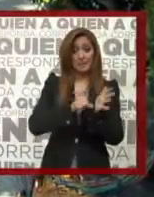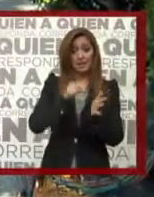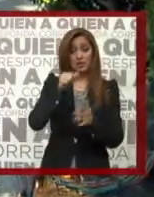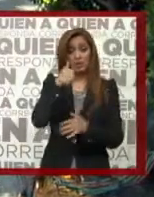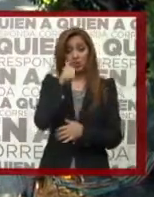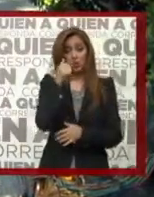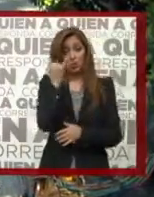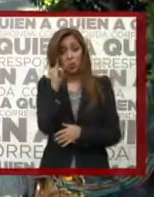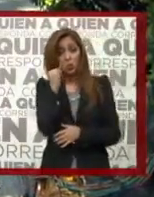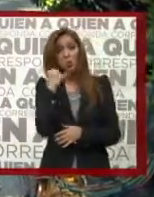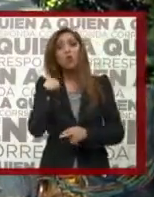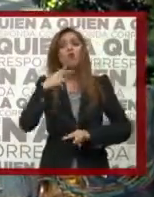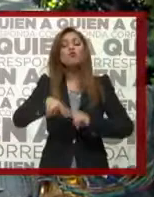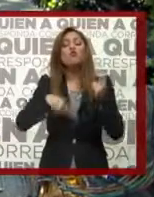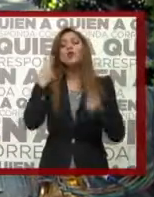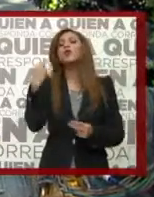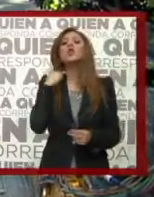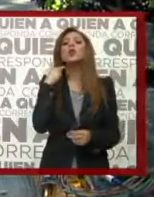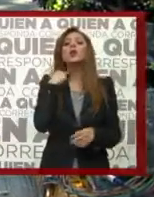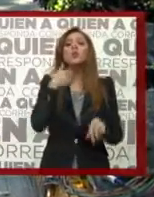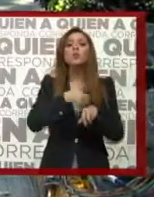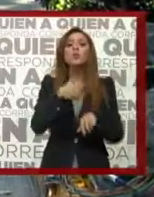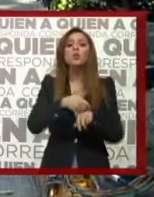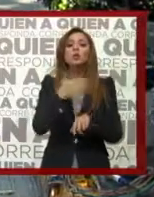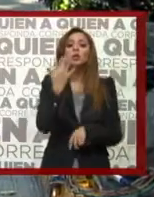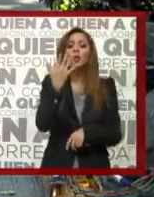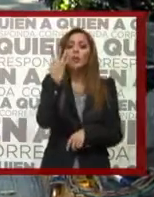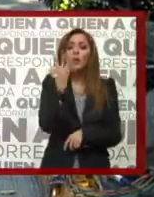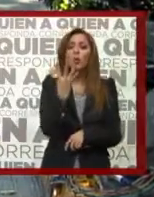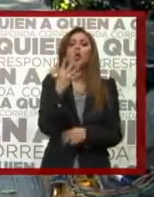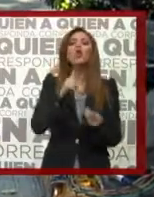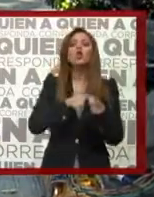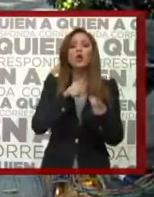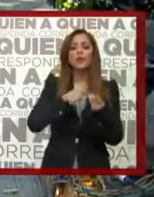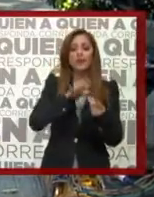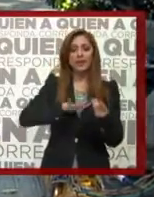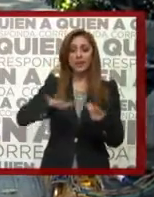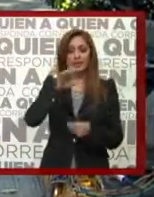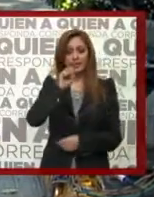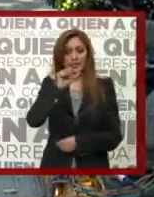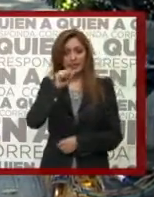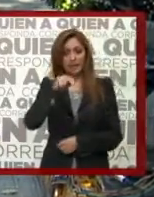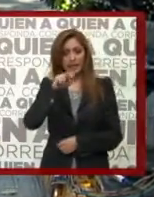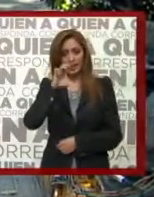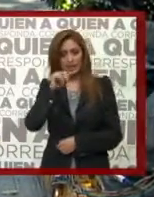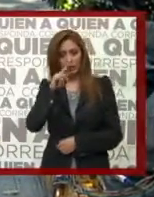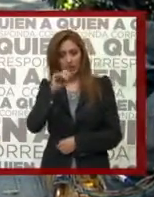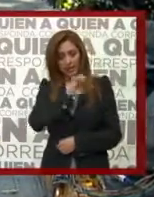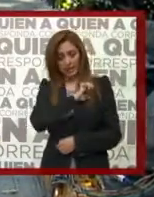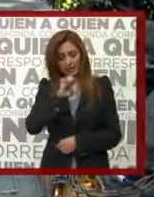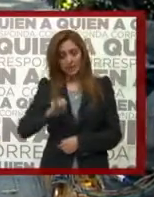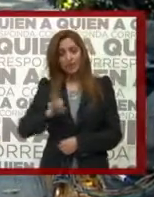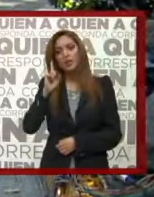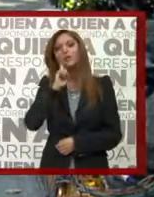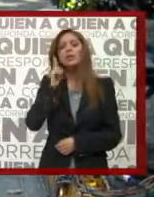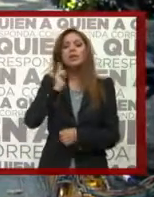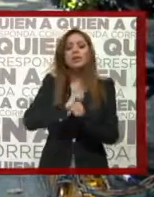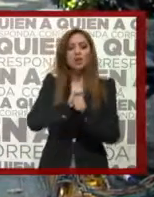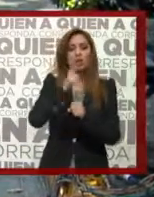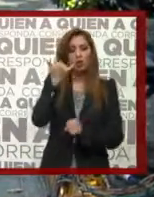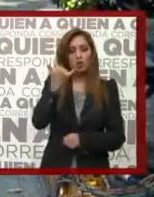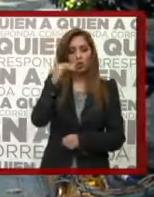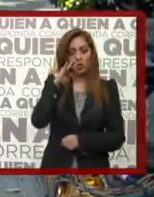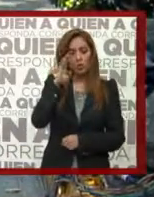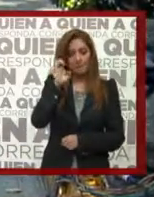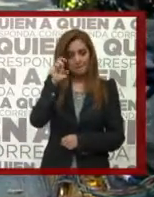junio, que yo fui a la notaría número 54, que está en San Cristóbal de Catepec, a nombre de la licenciada Yunen Niño Rivera de